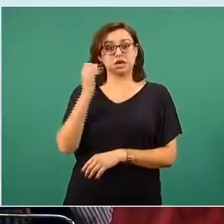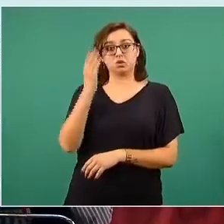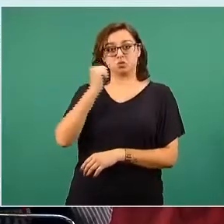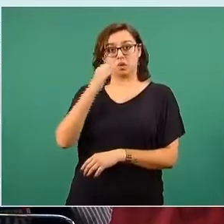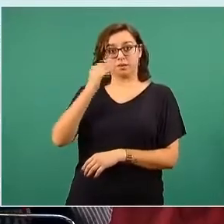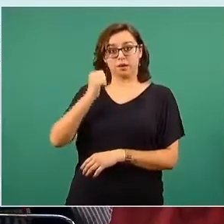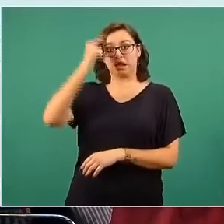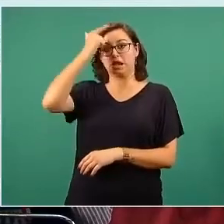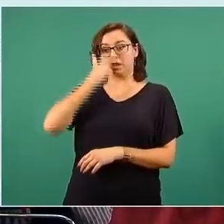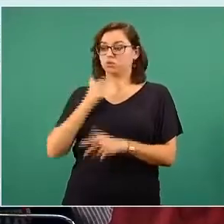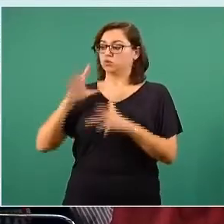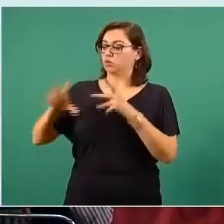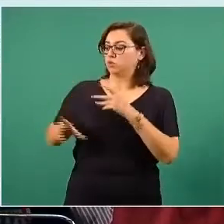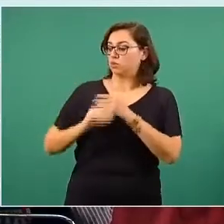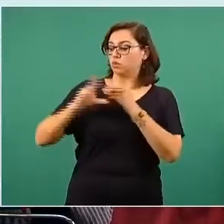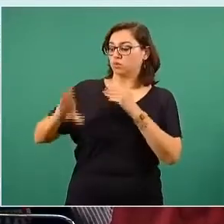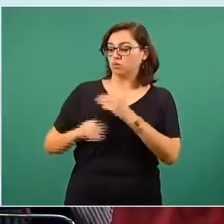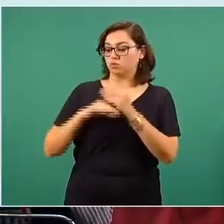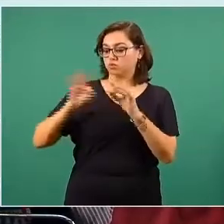tuvimos